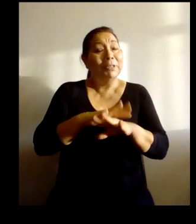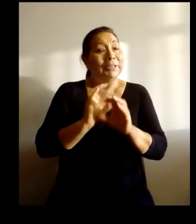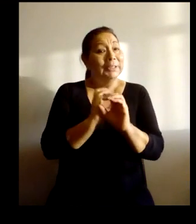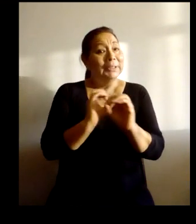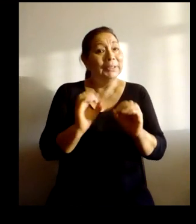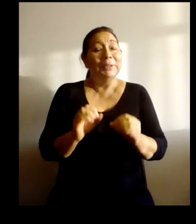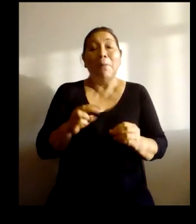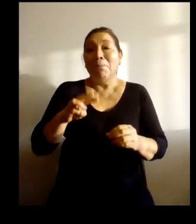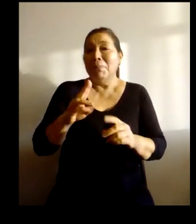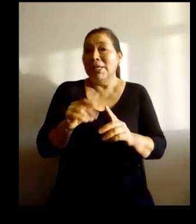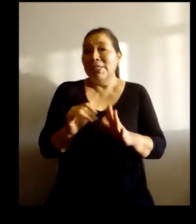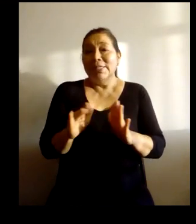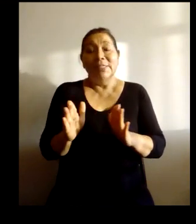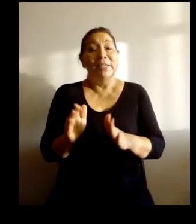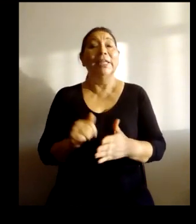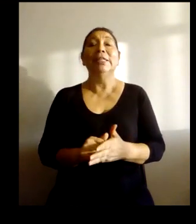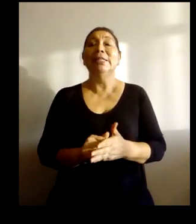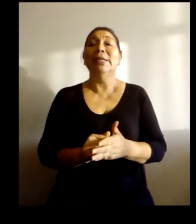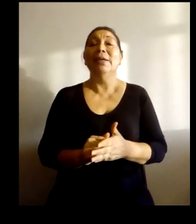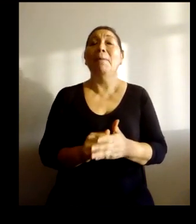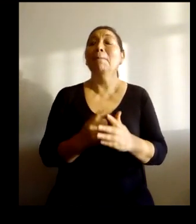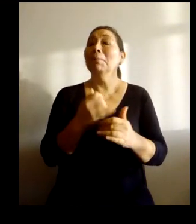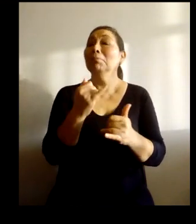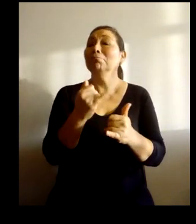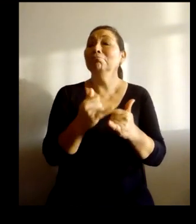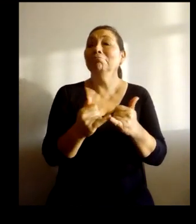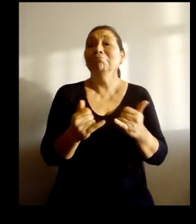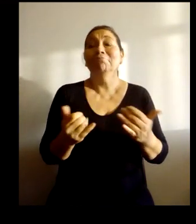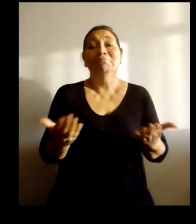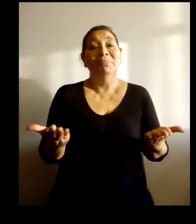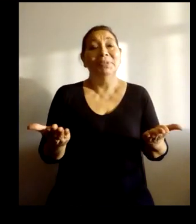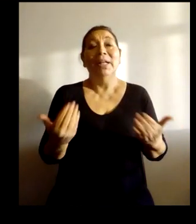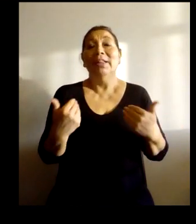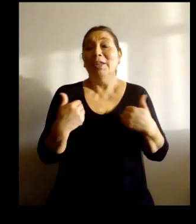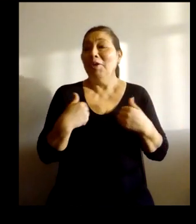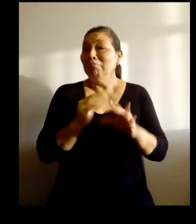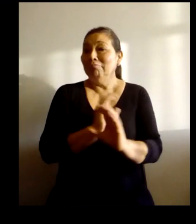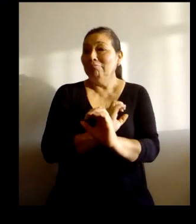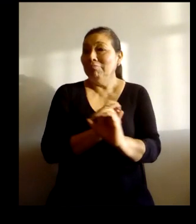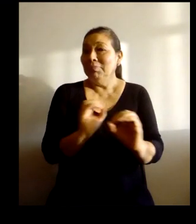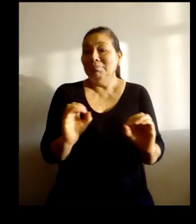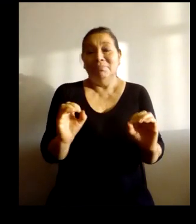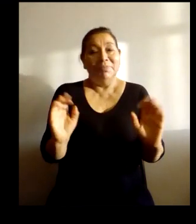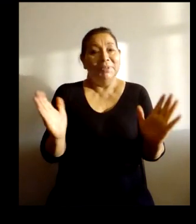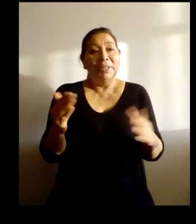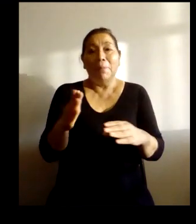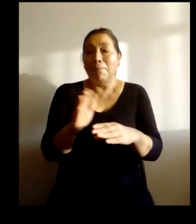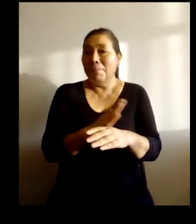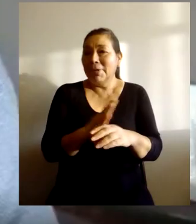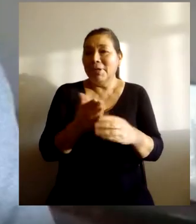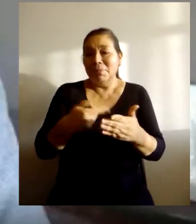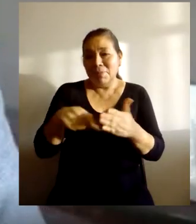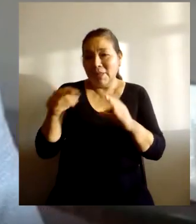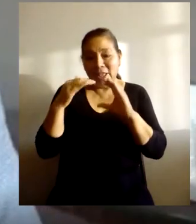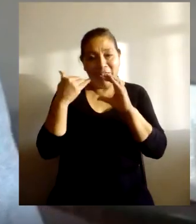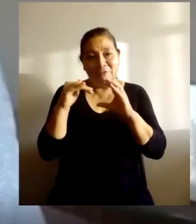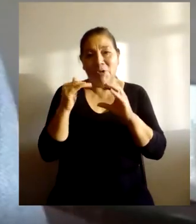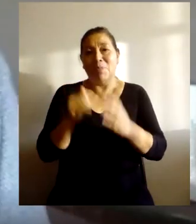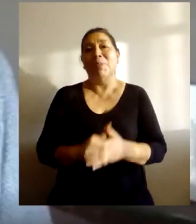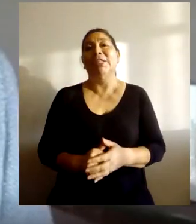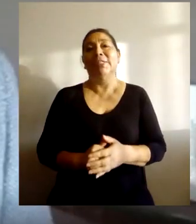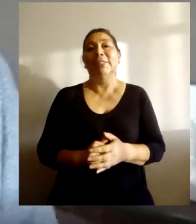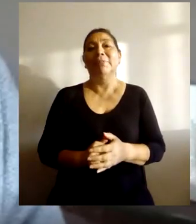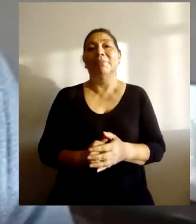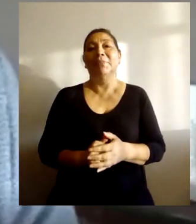seguido con los protocolos emitidos por el MINSA para determinar las enfermedades ocupacionales, y finalmente, este hospital tampoco tiene, pues, esta capacidad de emitir